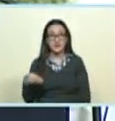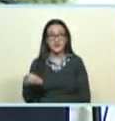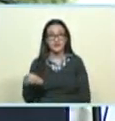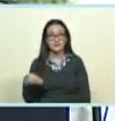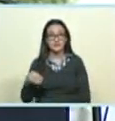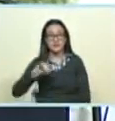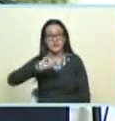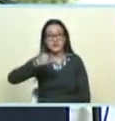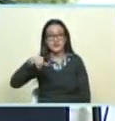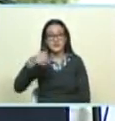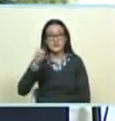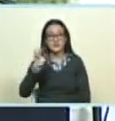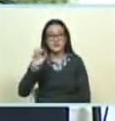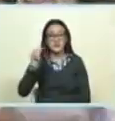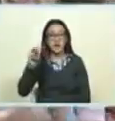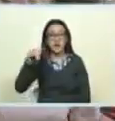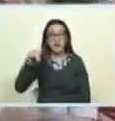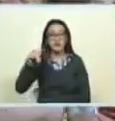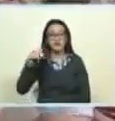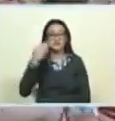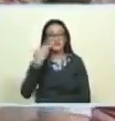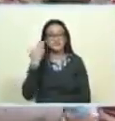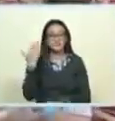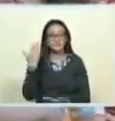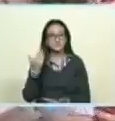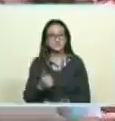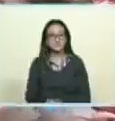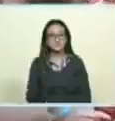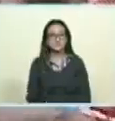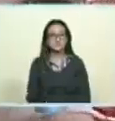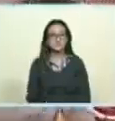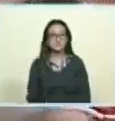ejecutivo, Jean Salamanca Galantón.